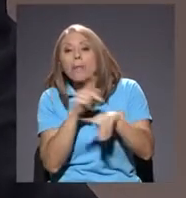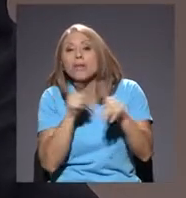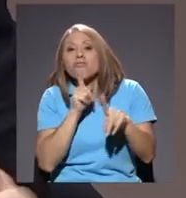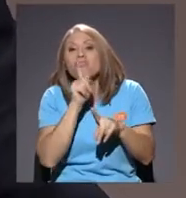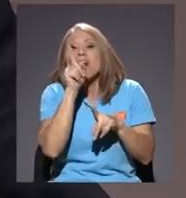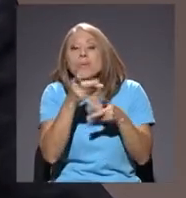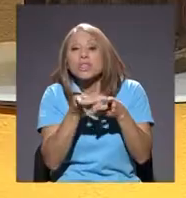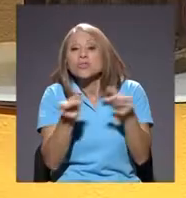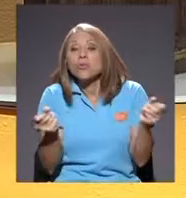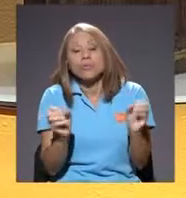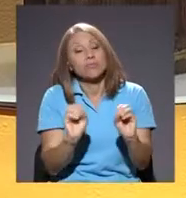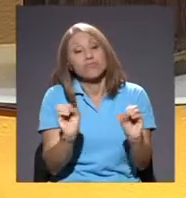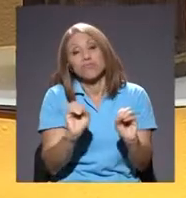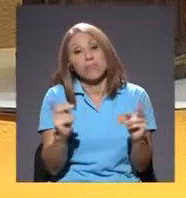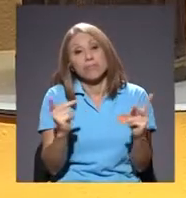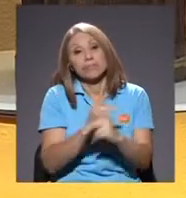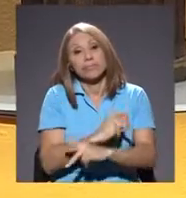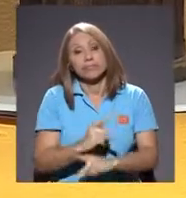vivo